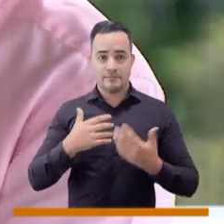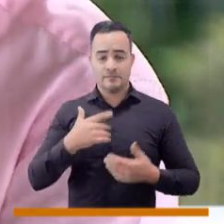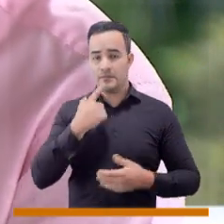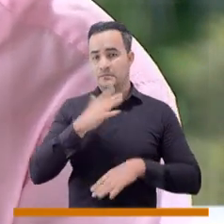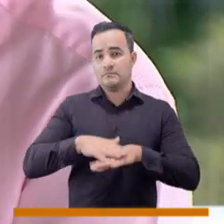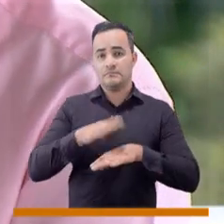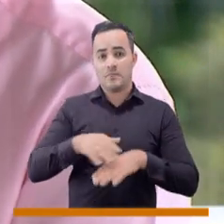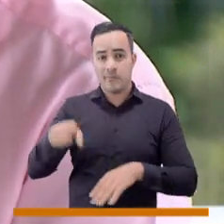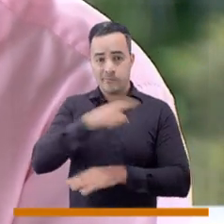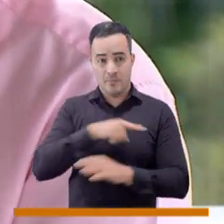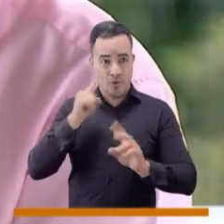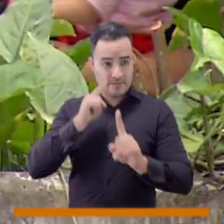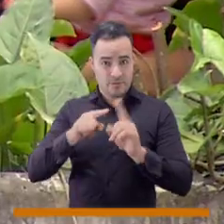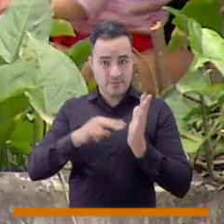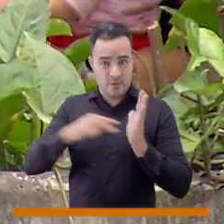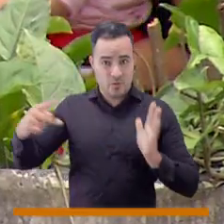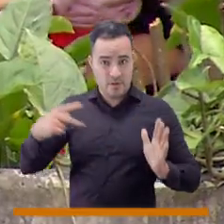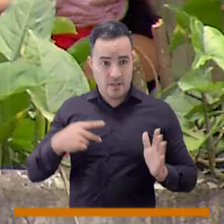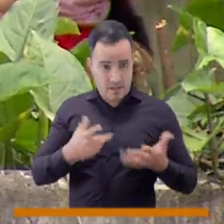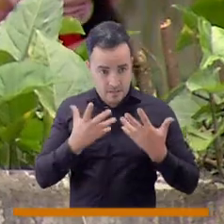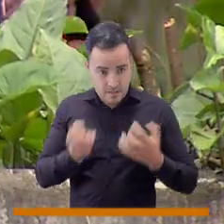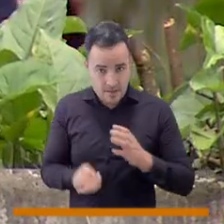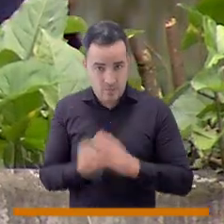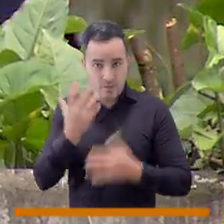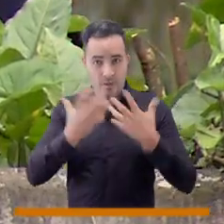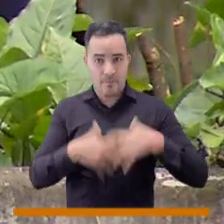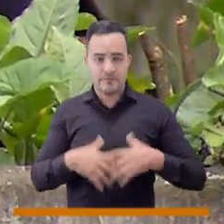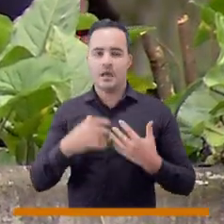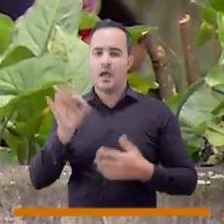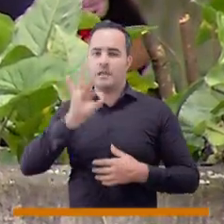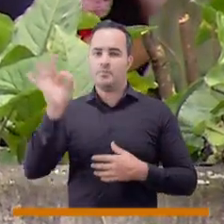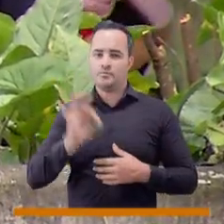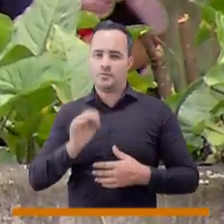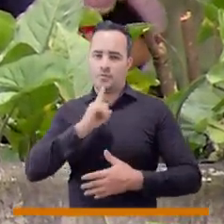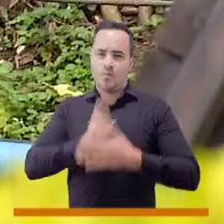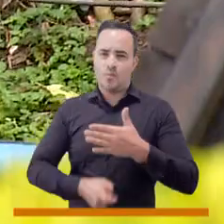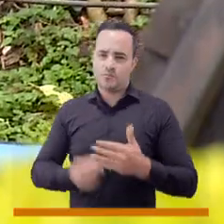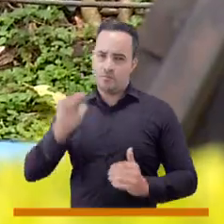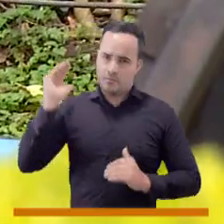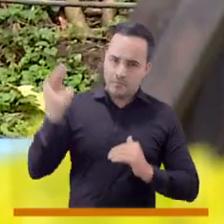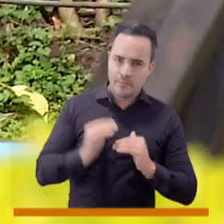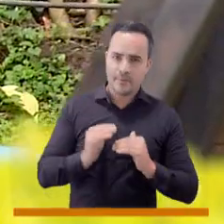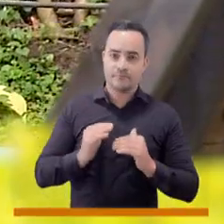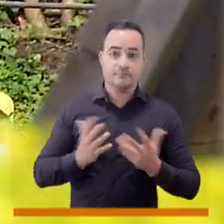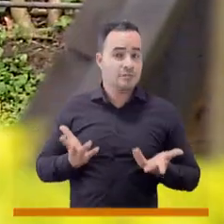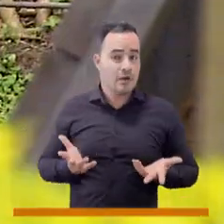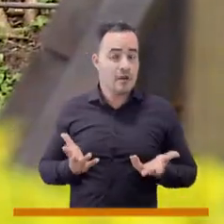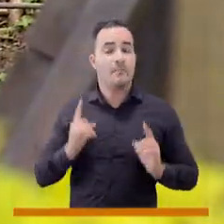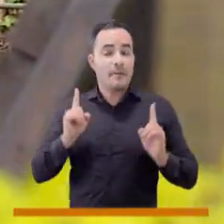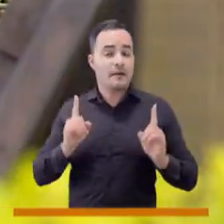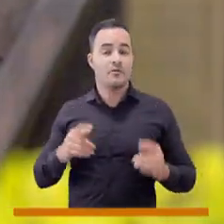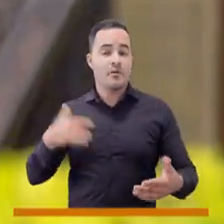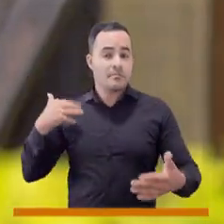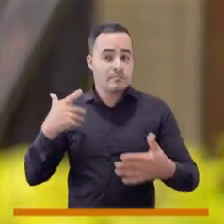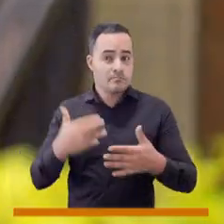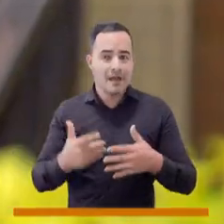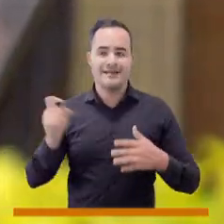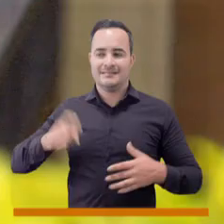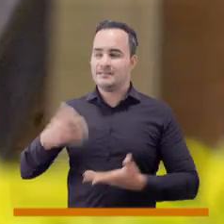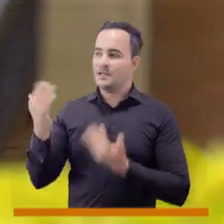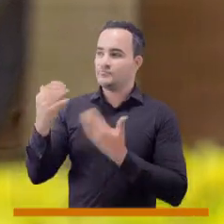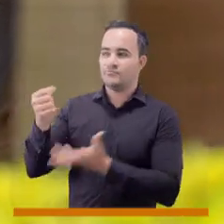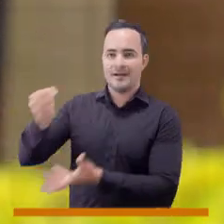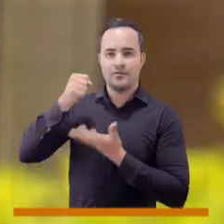consolidan en Medellín de base tecnológica, pero debe haber una mayor inversión. No hay el cambio de las normas sin inversión